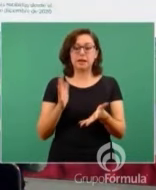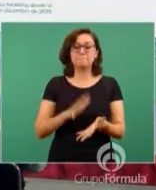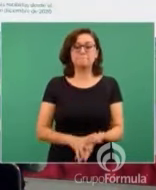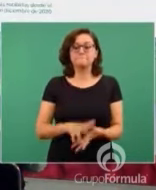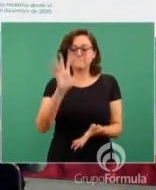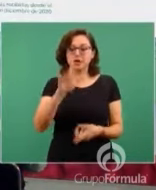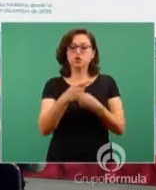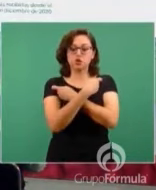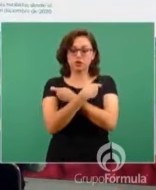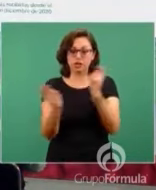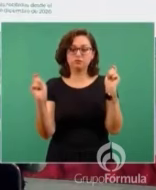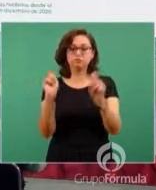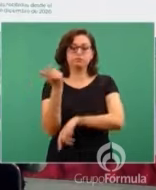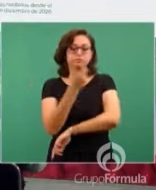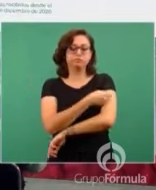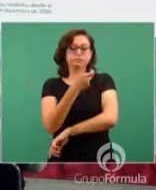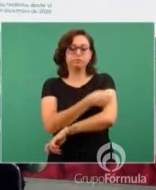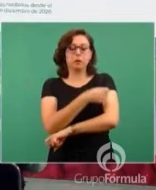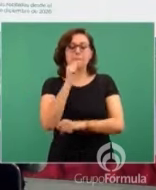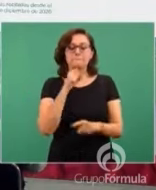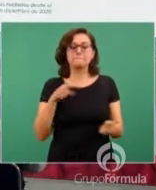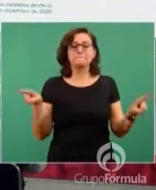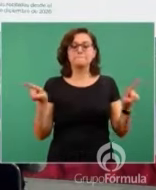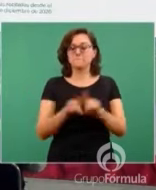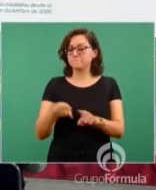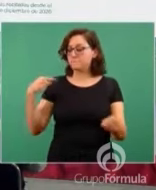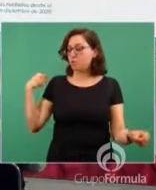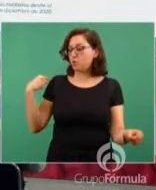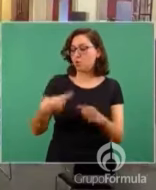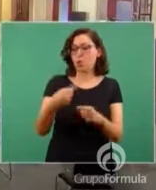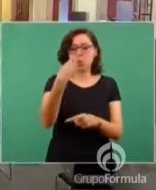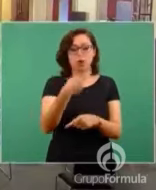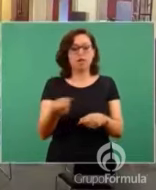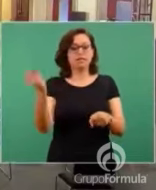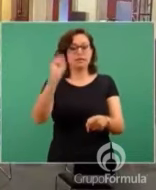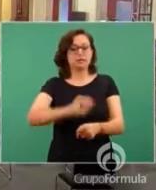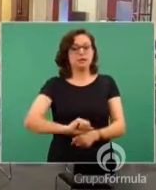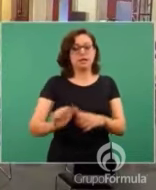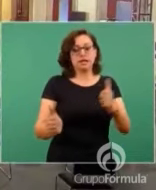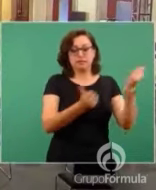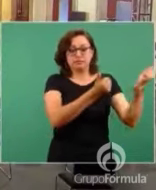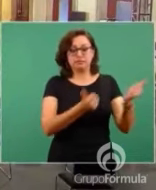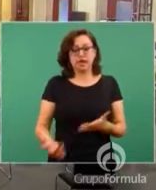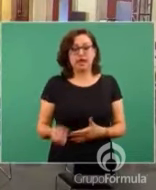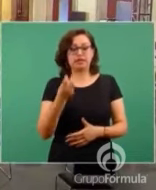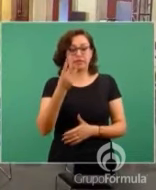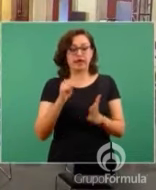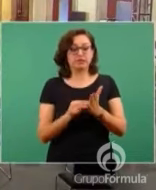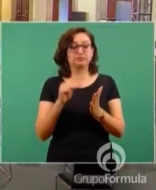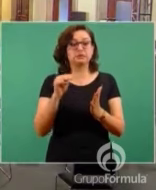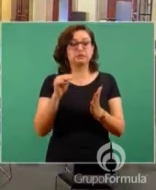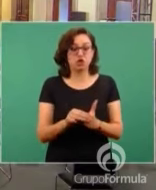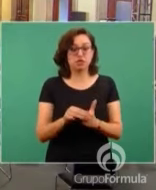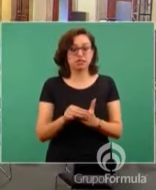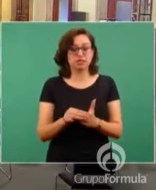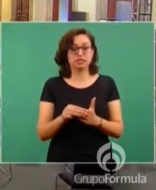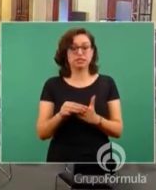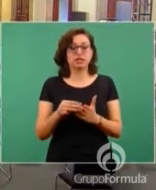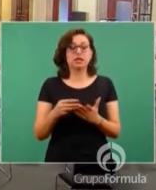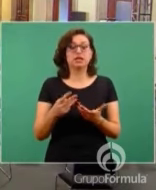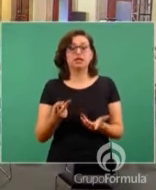semana, casi casi con agravante de nocturnidad, la Secretaría de Salud dijo: bueno, pues